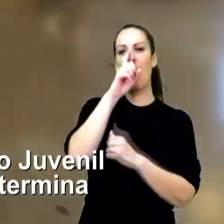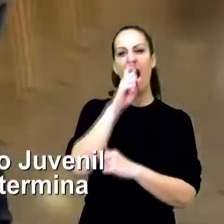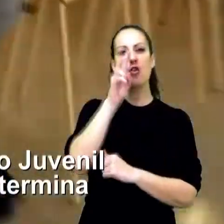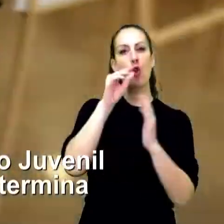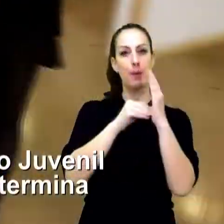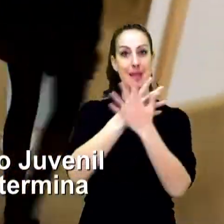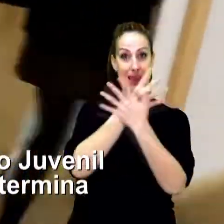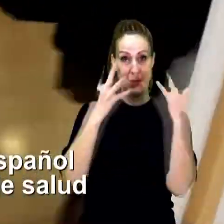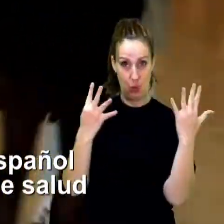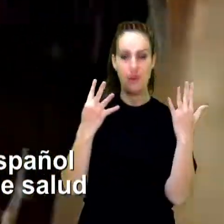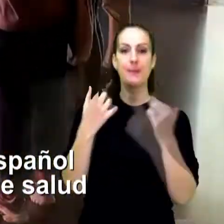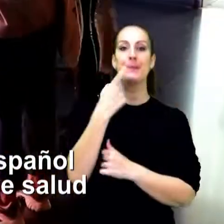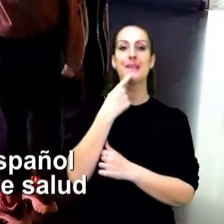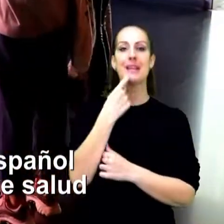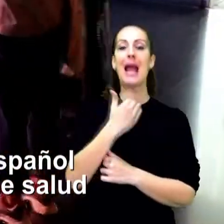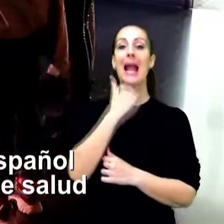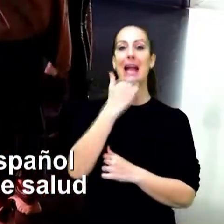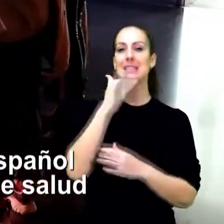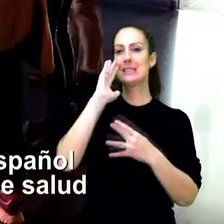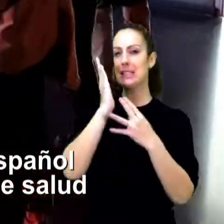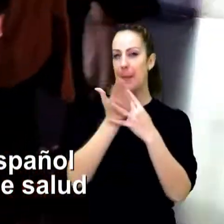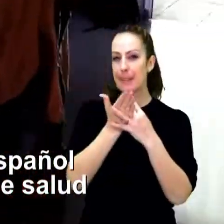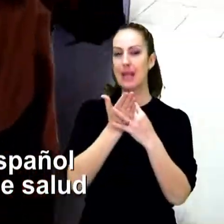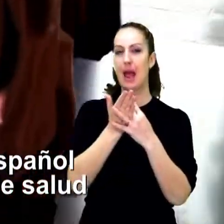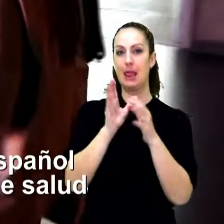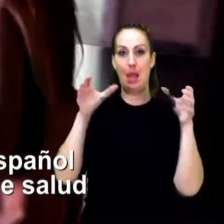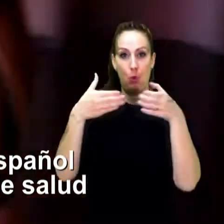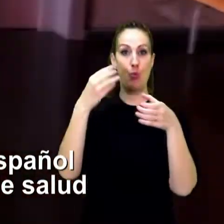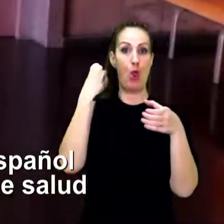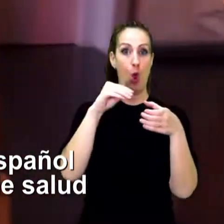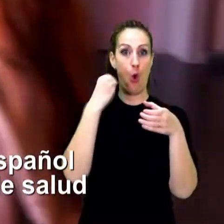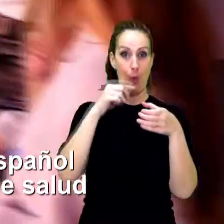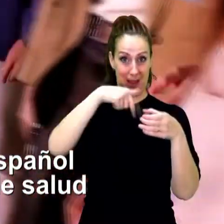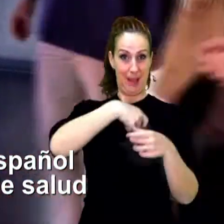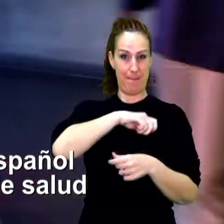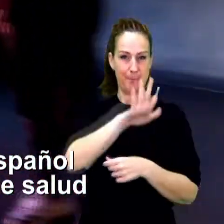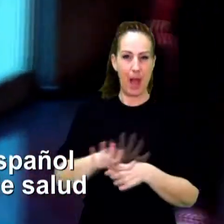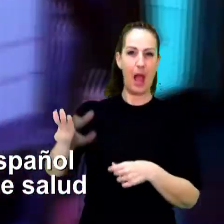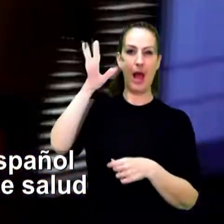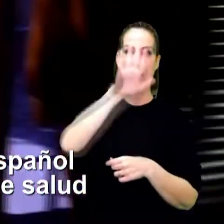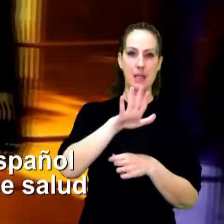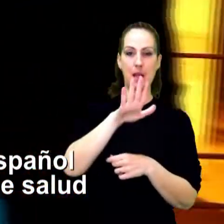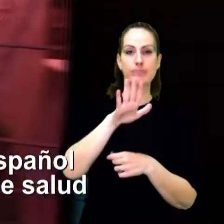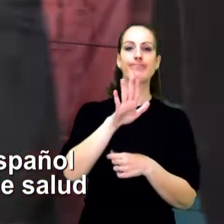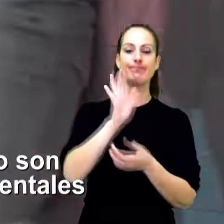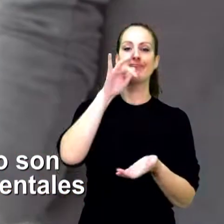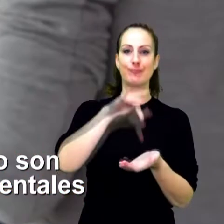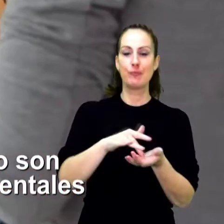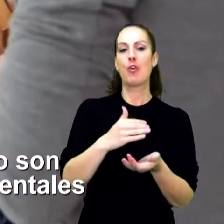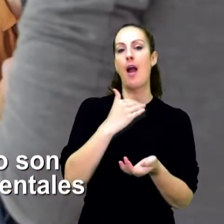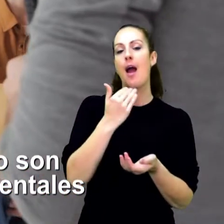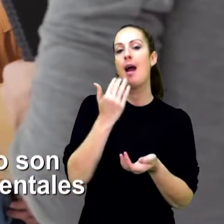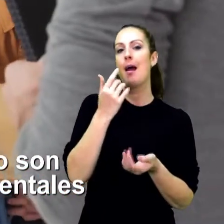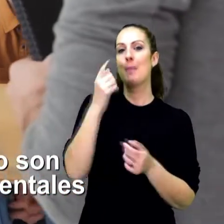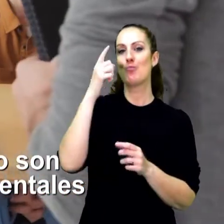2019 determina que casi la mitad de la población joven española considera que ha tenido algún problema de salud